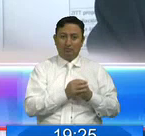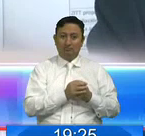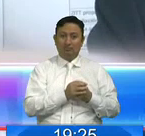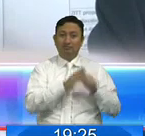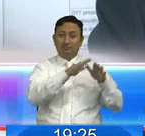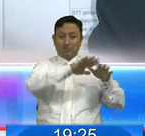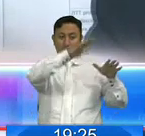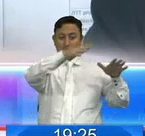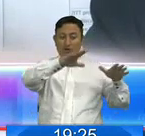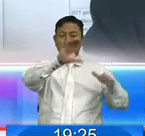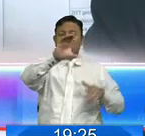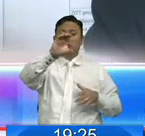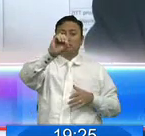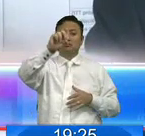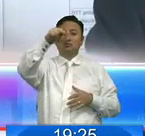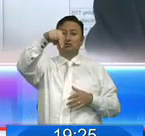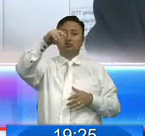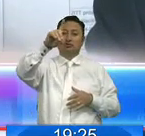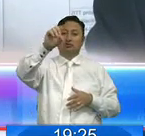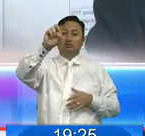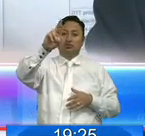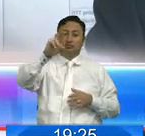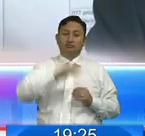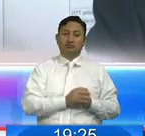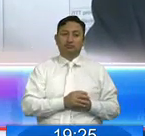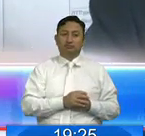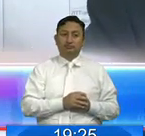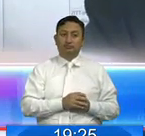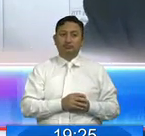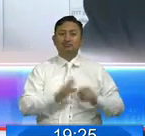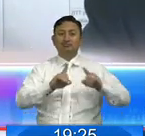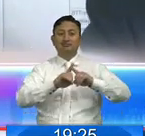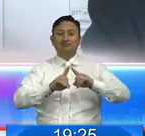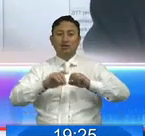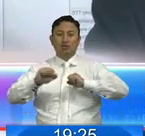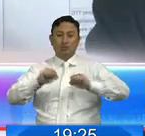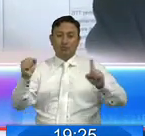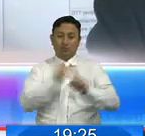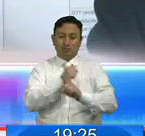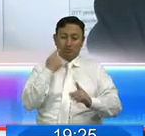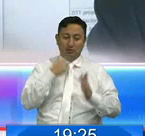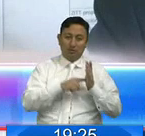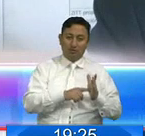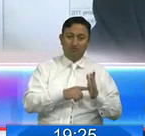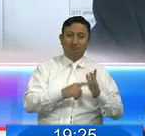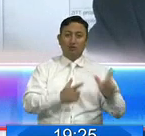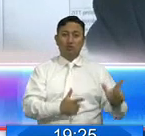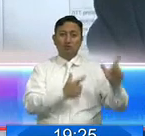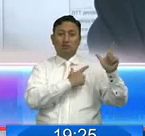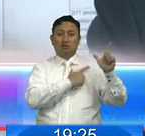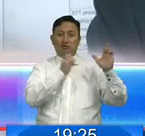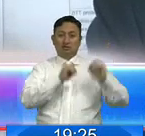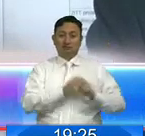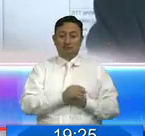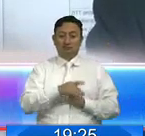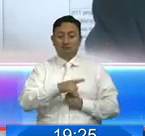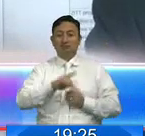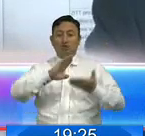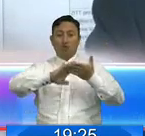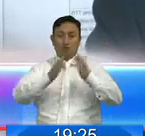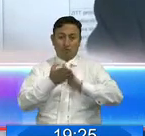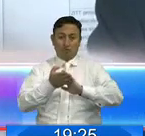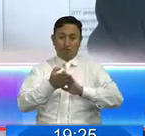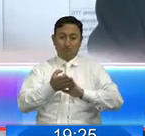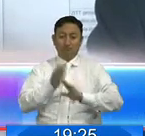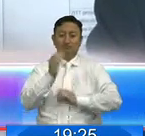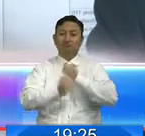cordillera del Cóndor. Y además, a través de diferentes actos violentos como la militarización y el desplazamiento de comunidades